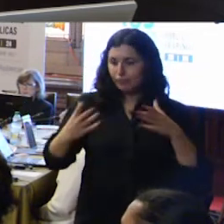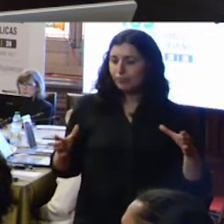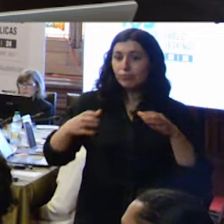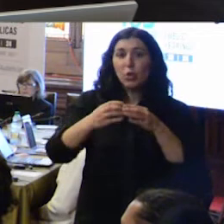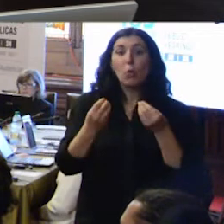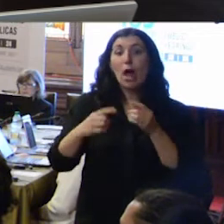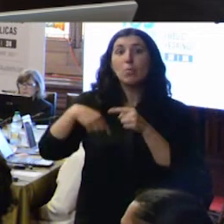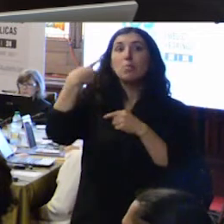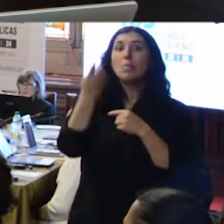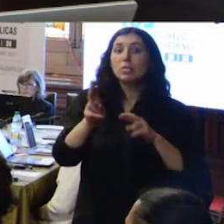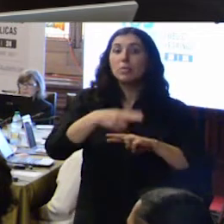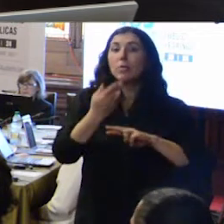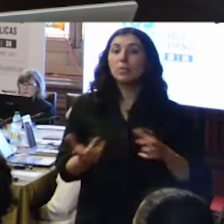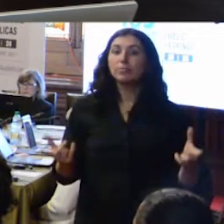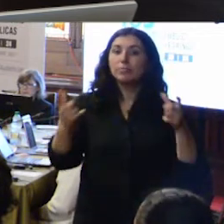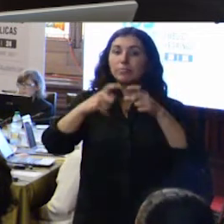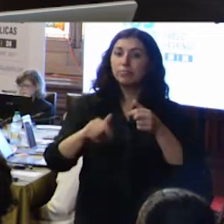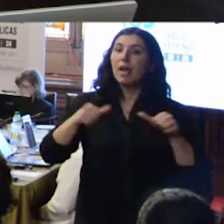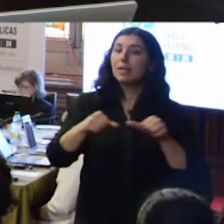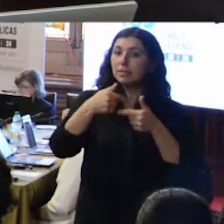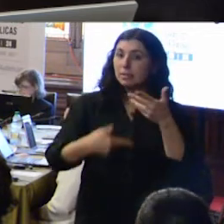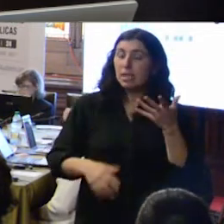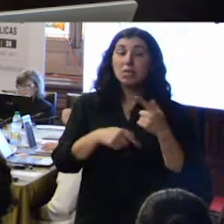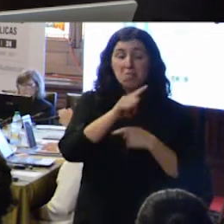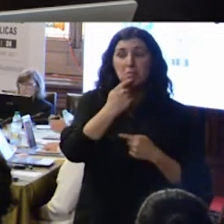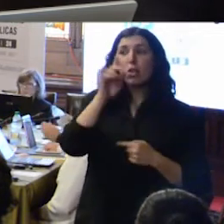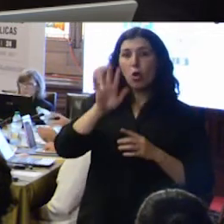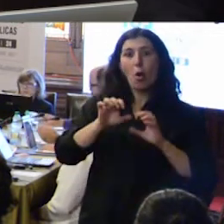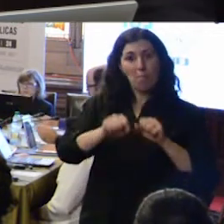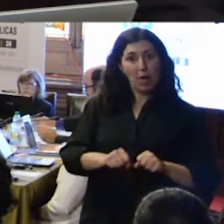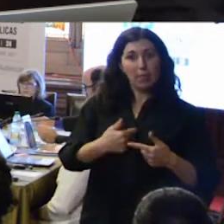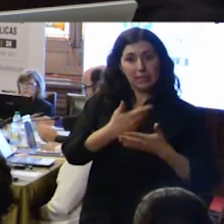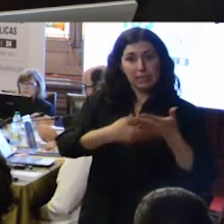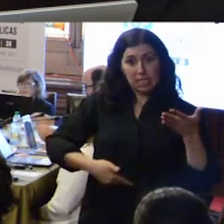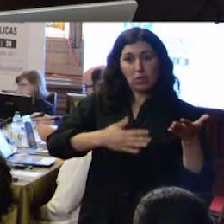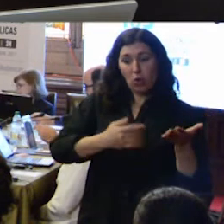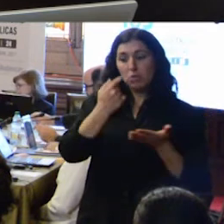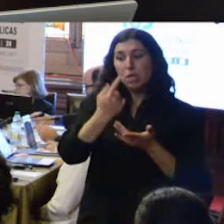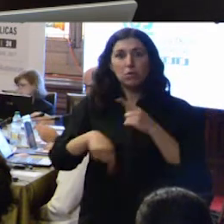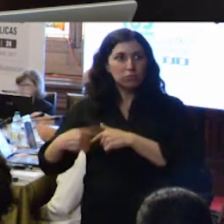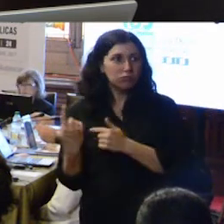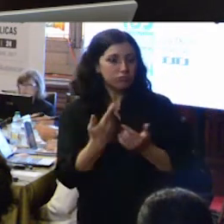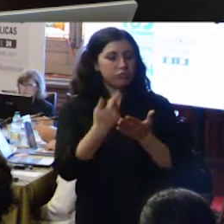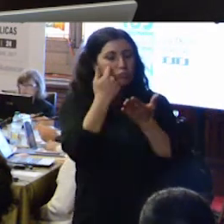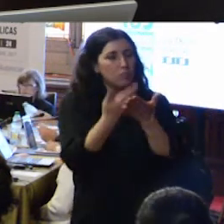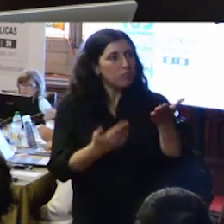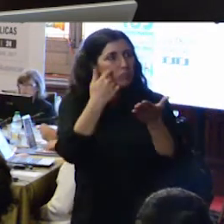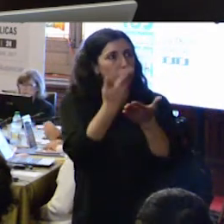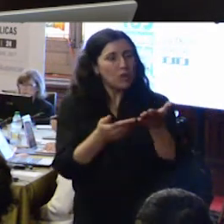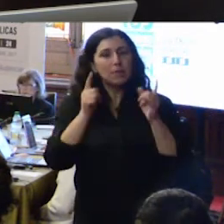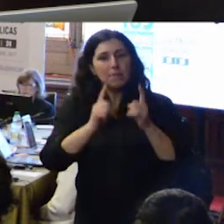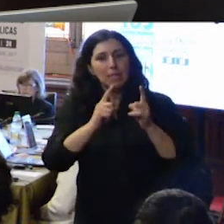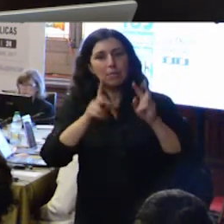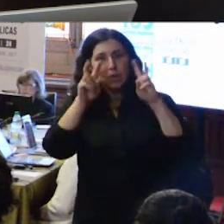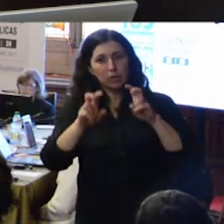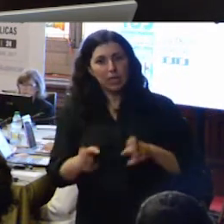se reanudarán acciones, a pesar de haberse comprometido y presentado nuevos casos que versan sobre lo mismo y aún no